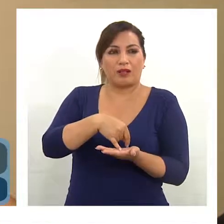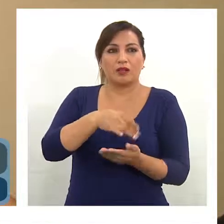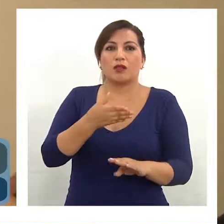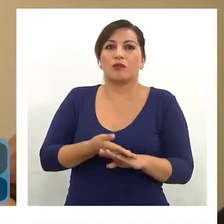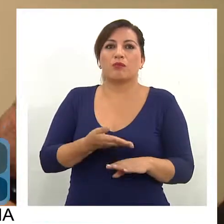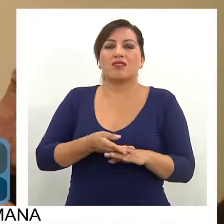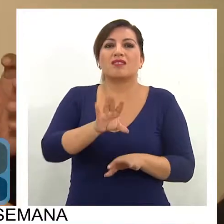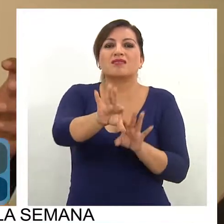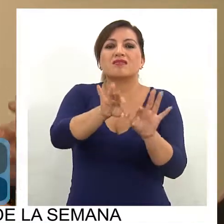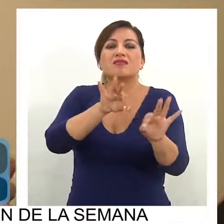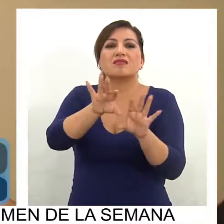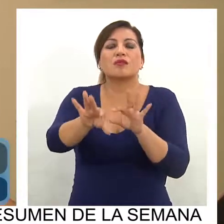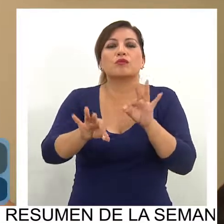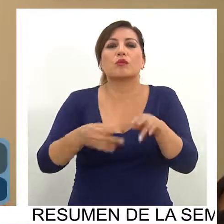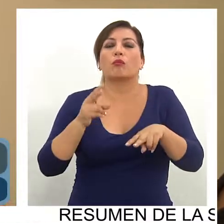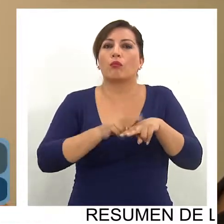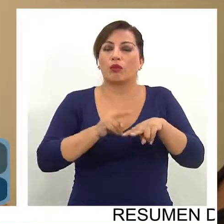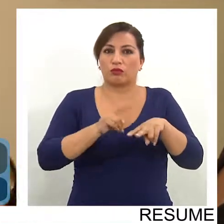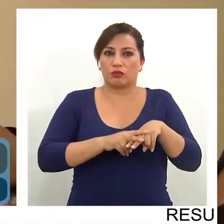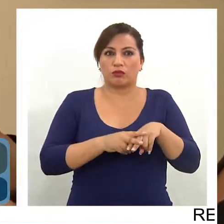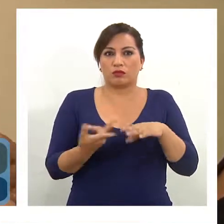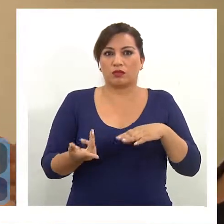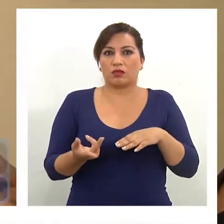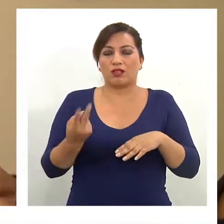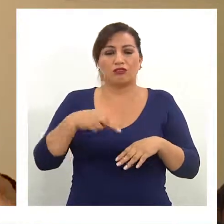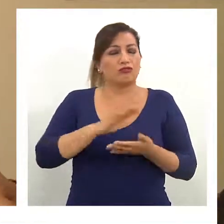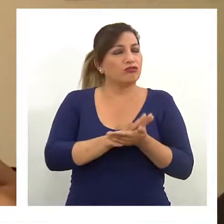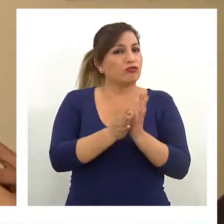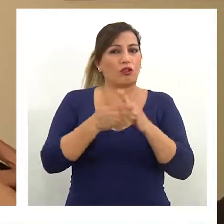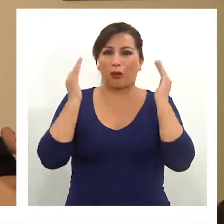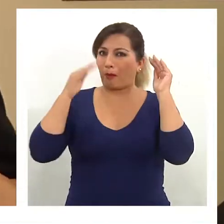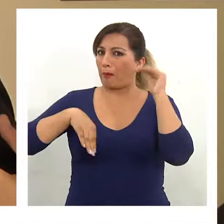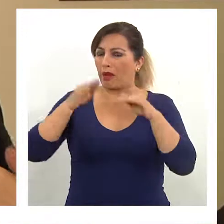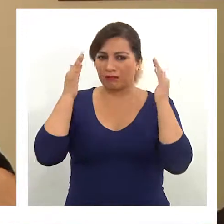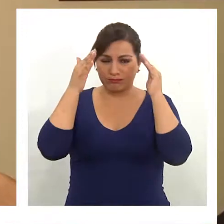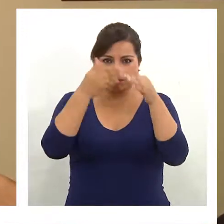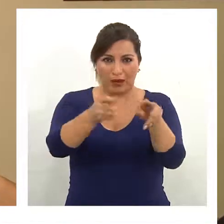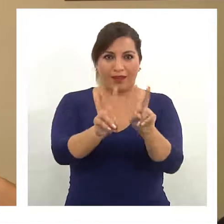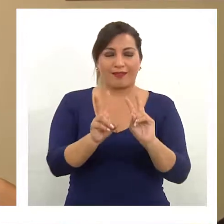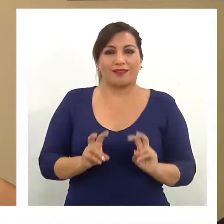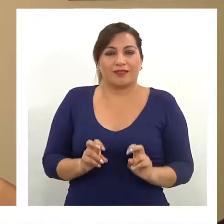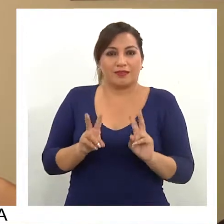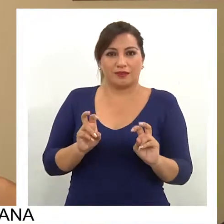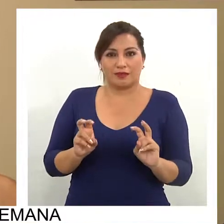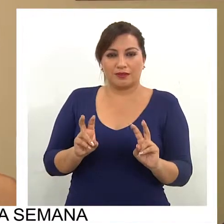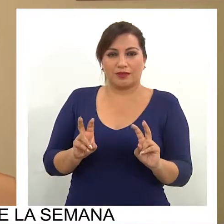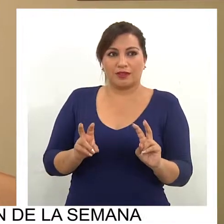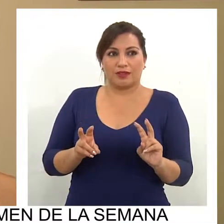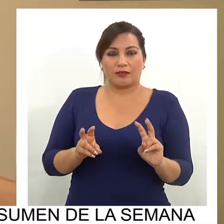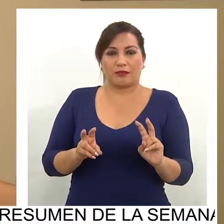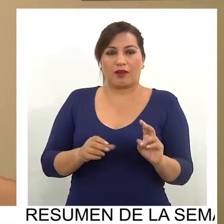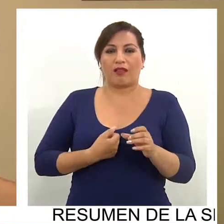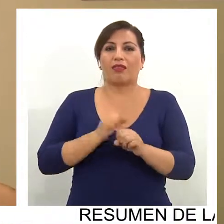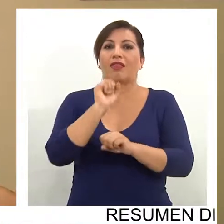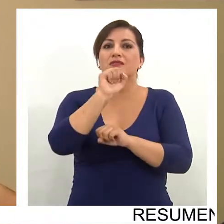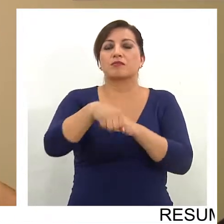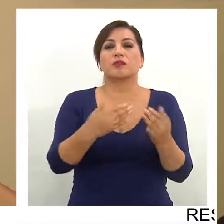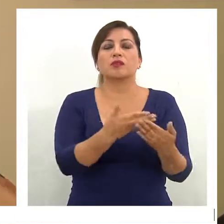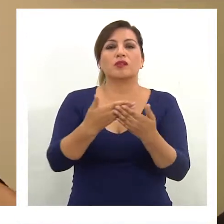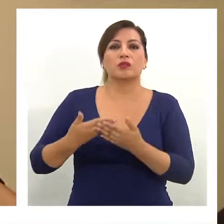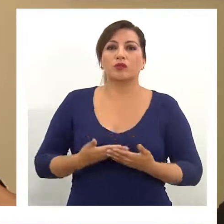respecto a lo que es la selección por mérito académico, que es donde se ha concentrado mayormente el tema de admisión justa,